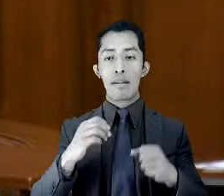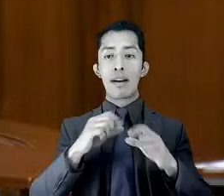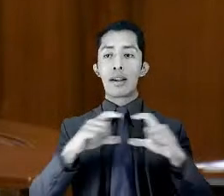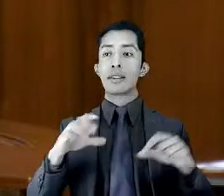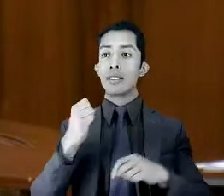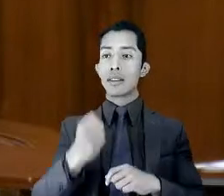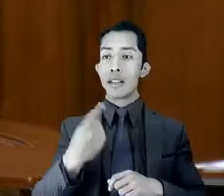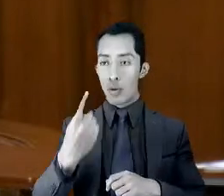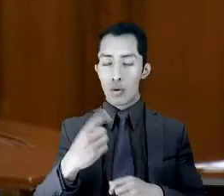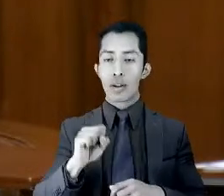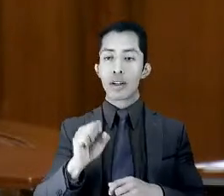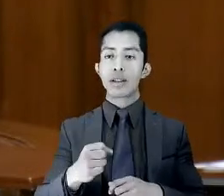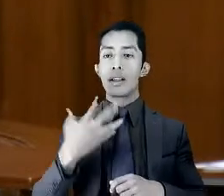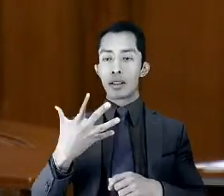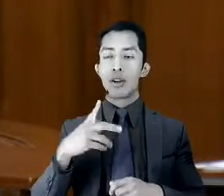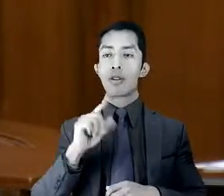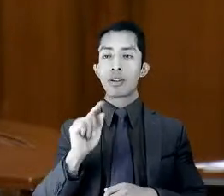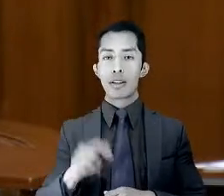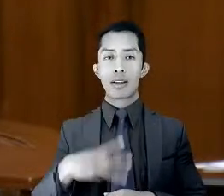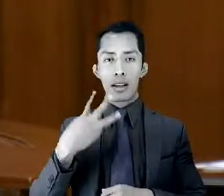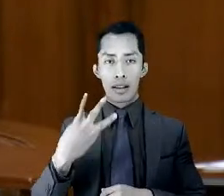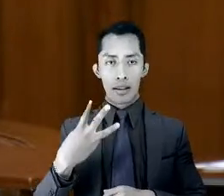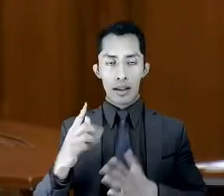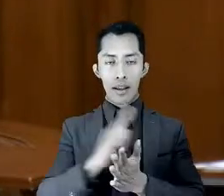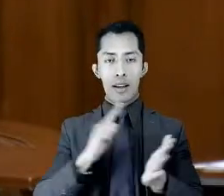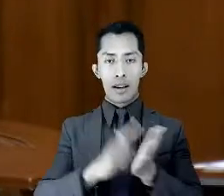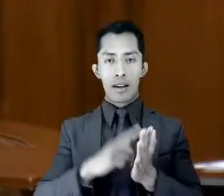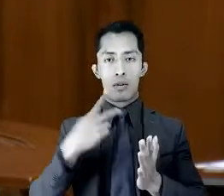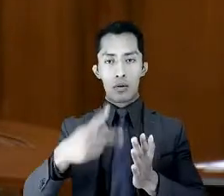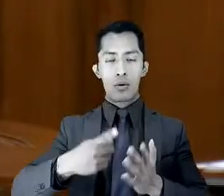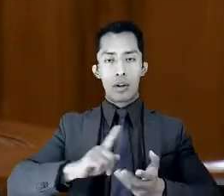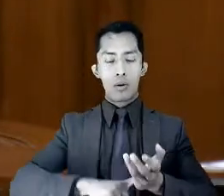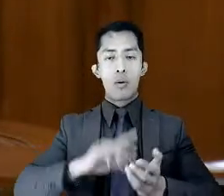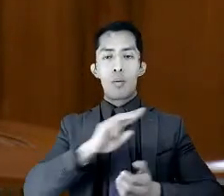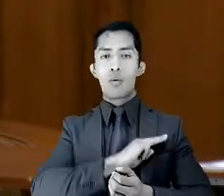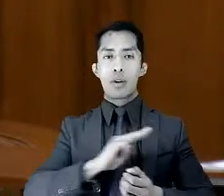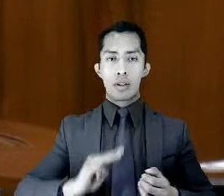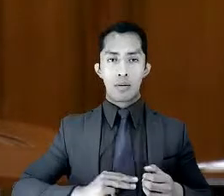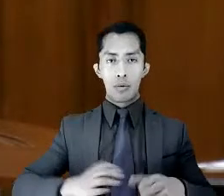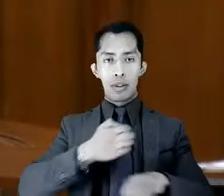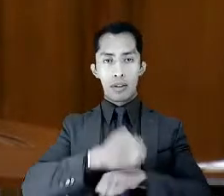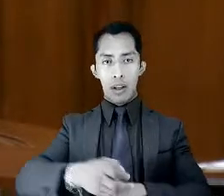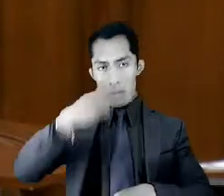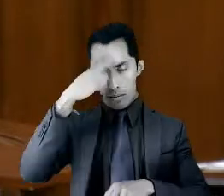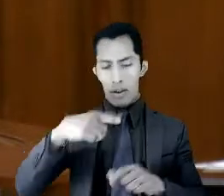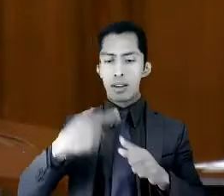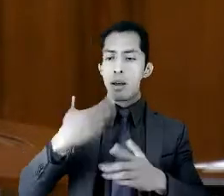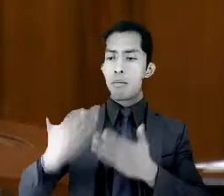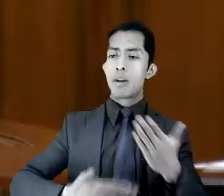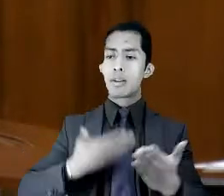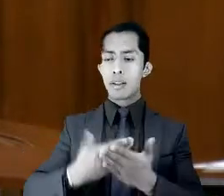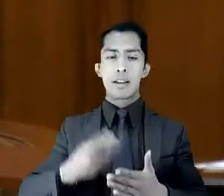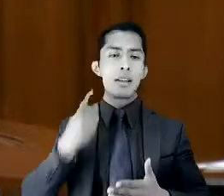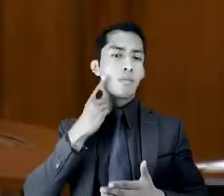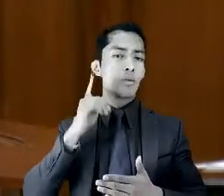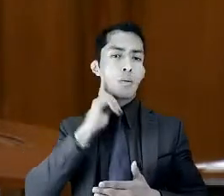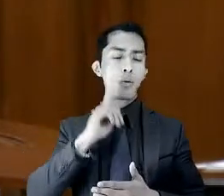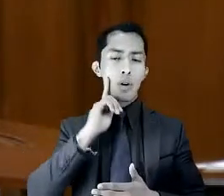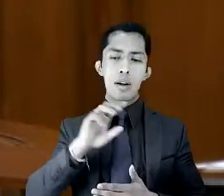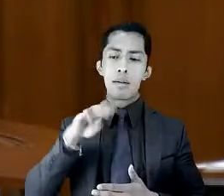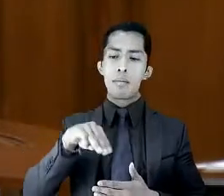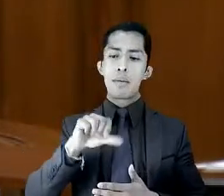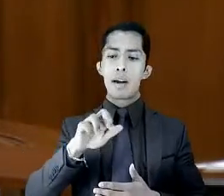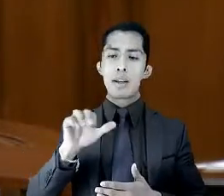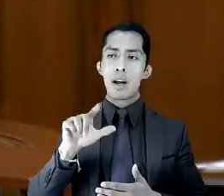61, 65 y 73 de la Ley Orgánica Municipal del Estado de México, presentada por la diputada María Luisa